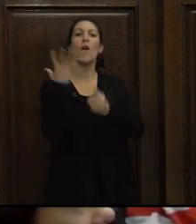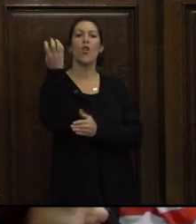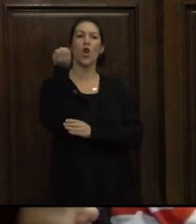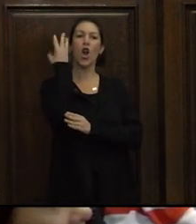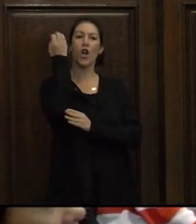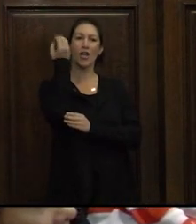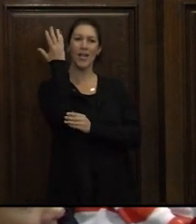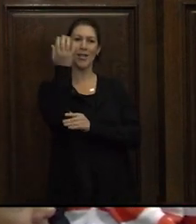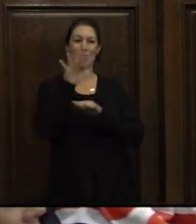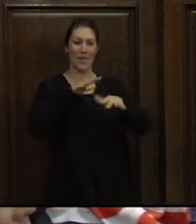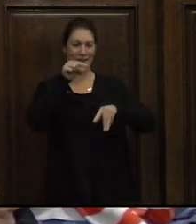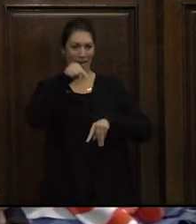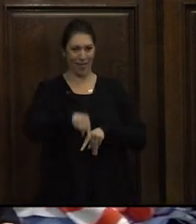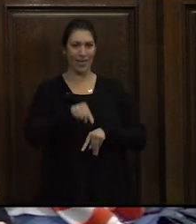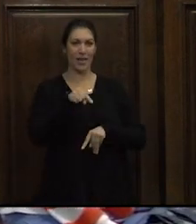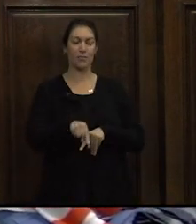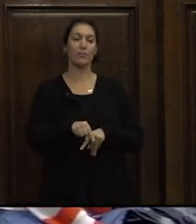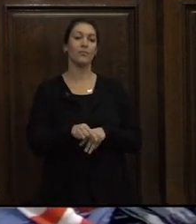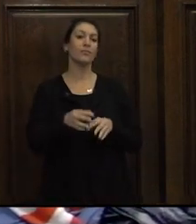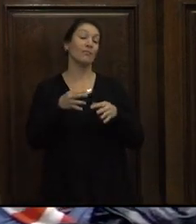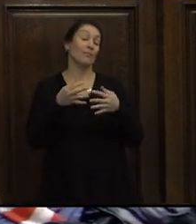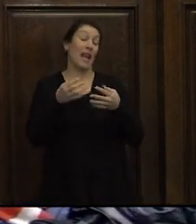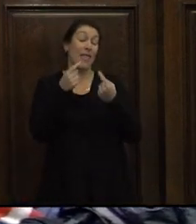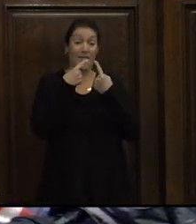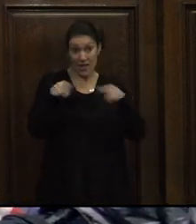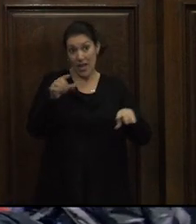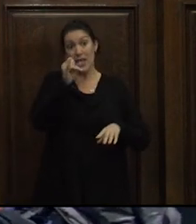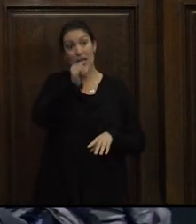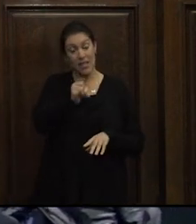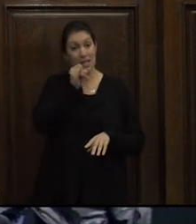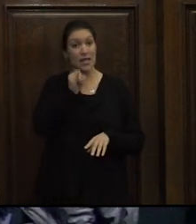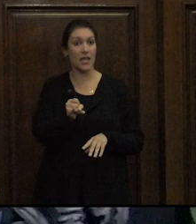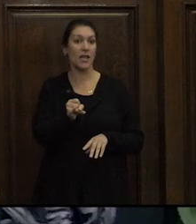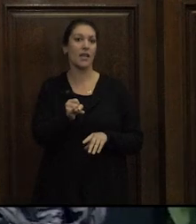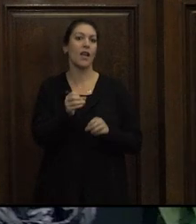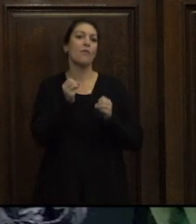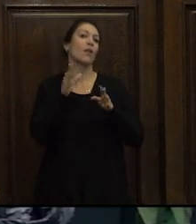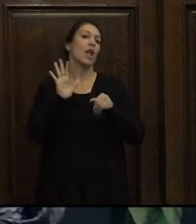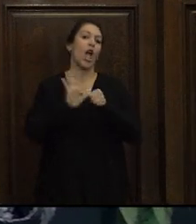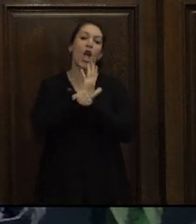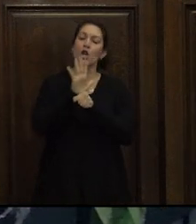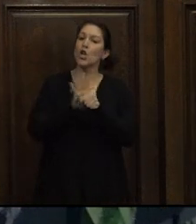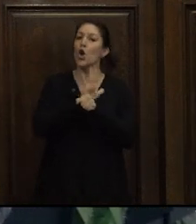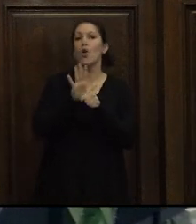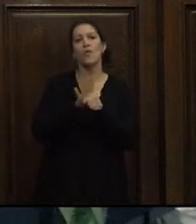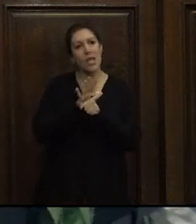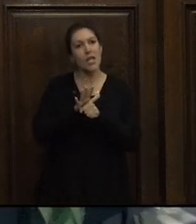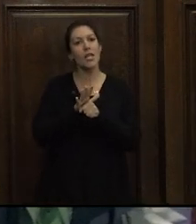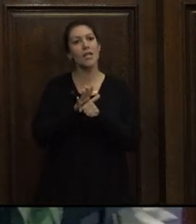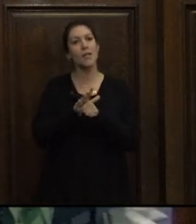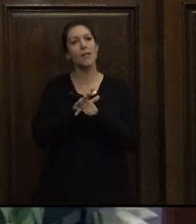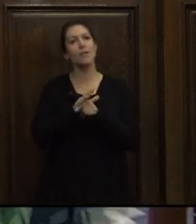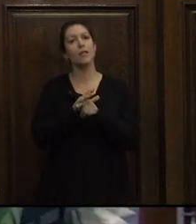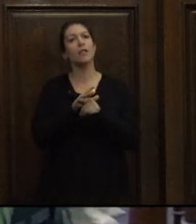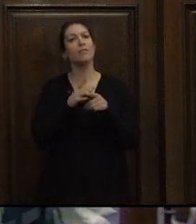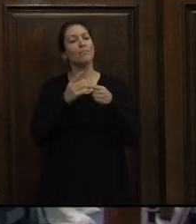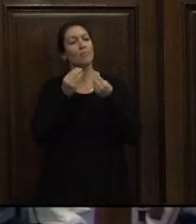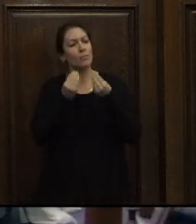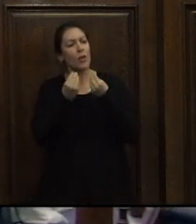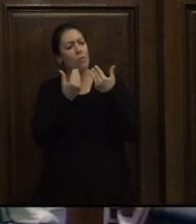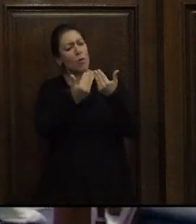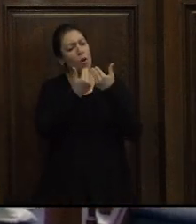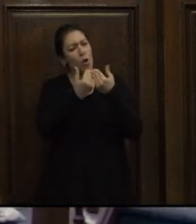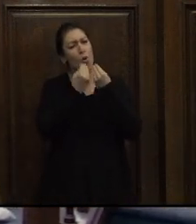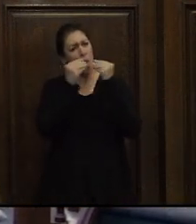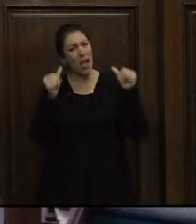estas características. Seguramente será diferente. La pandemia nos generó una interrogante sobre el congreso